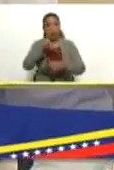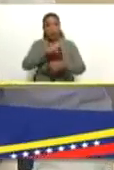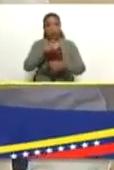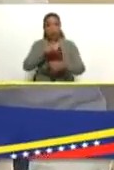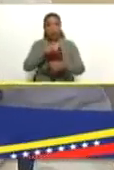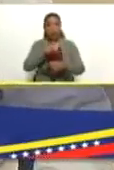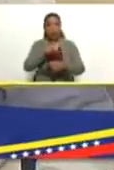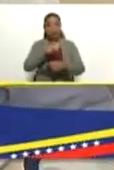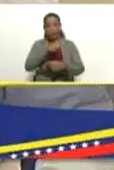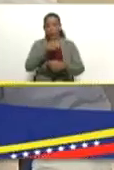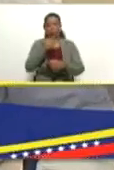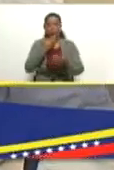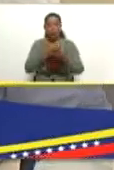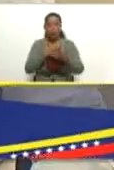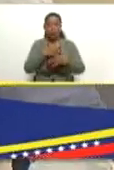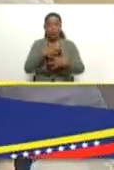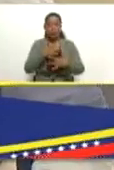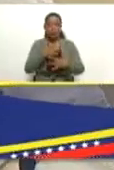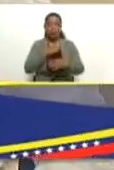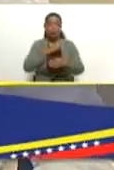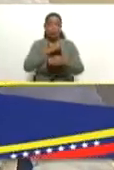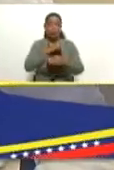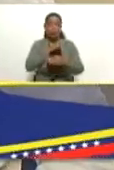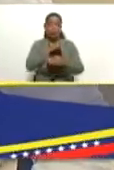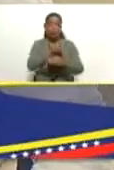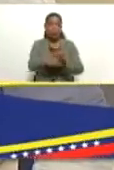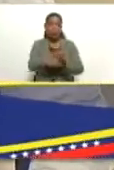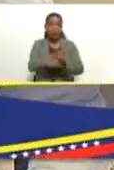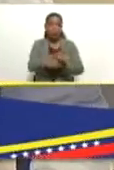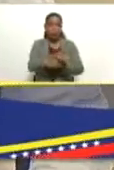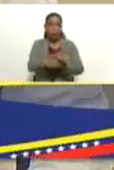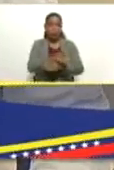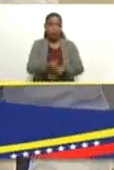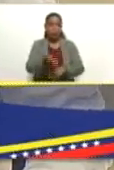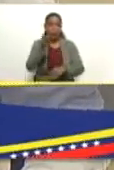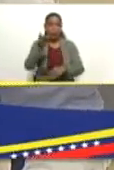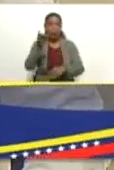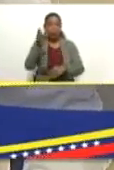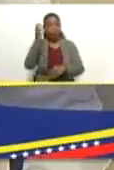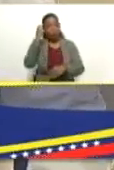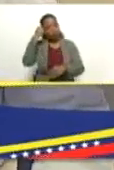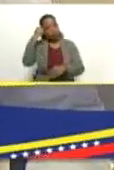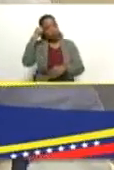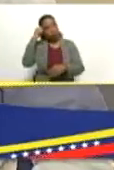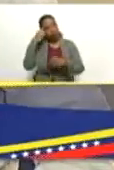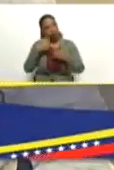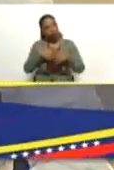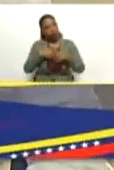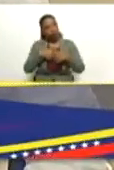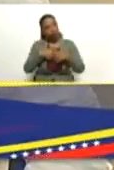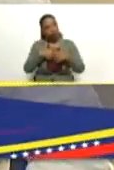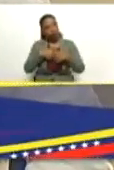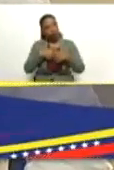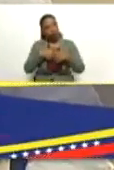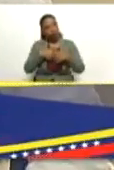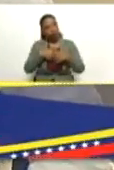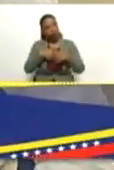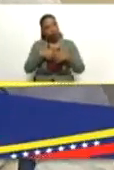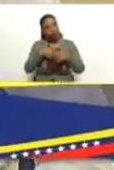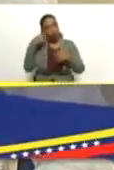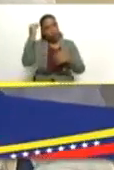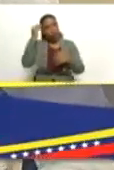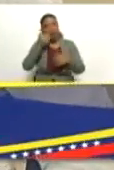pueden hacer propuestas interesantes. Así que fuimos un punto importante de reflexión, como siempre, y pensamos que en